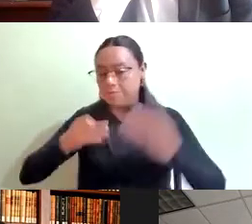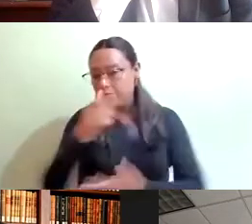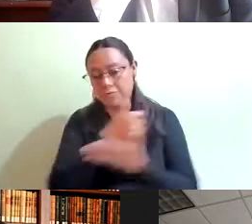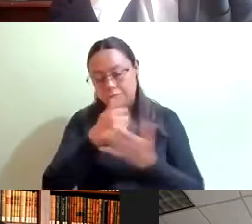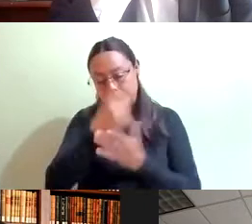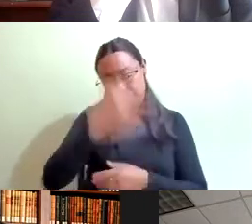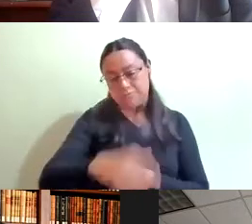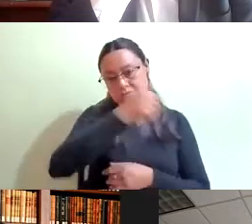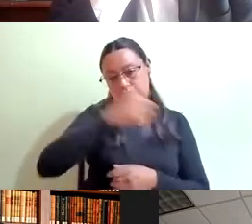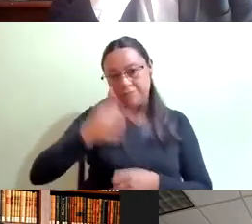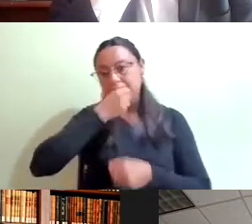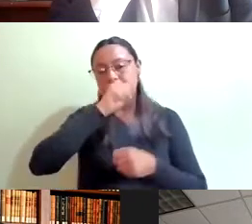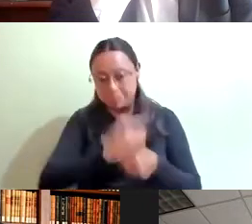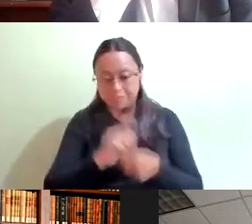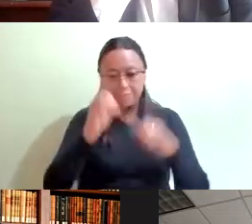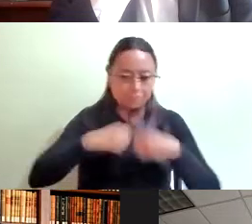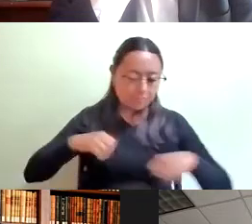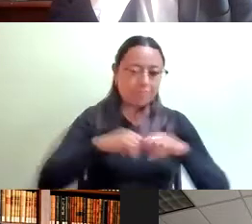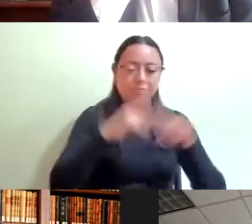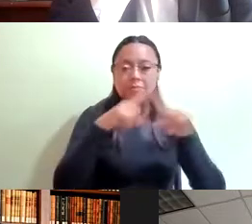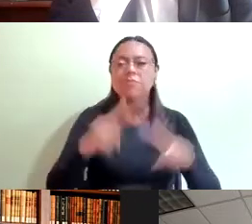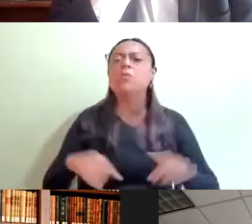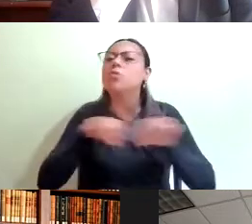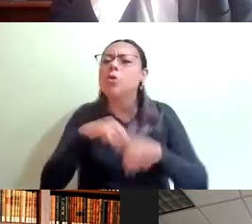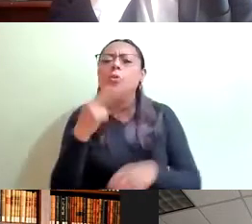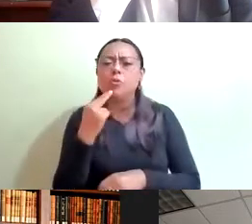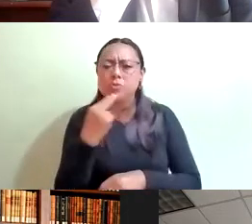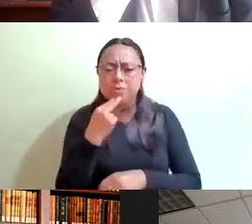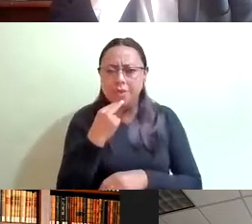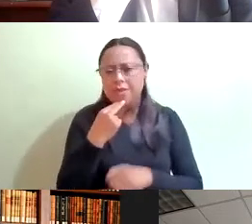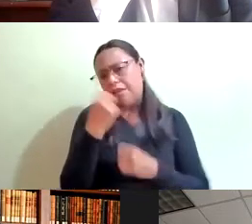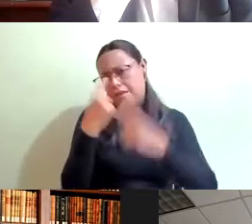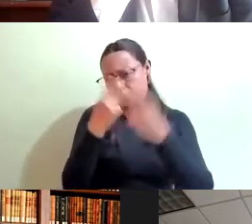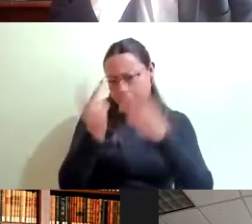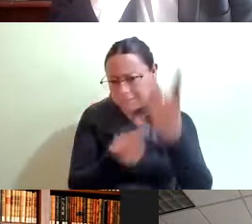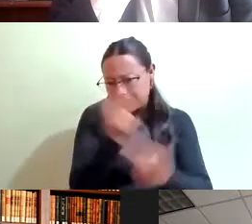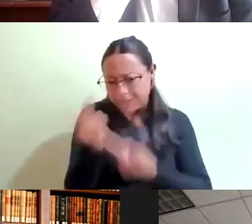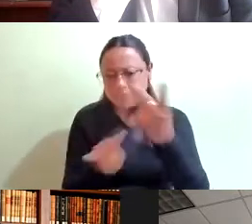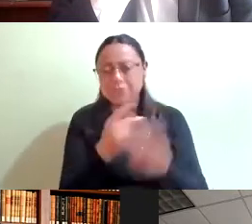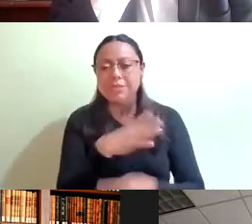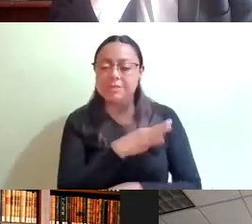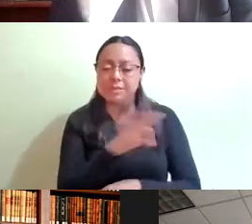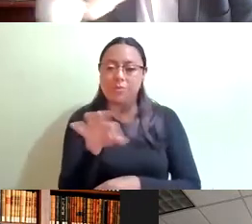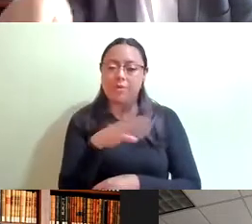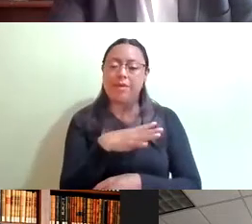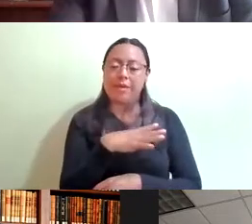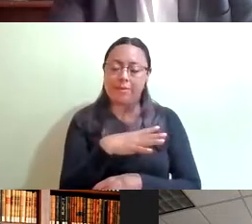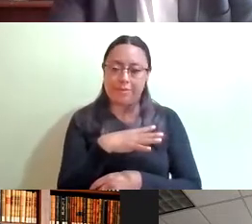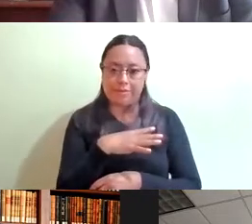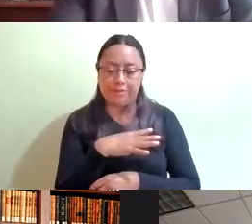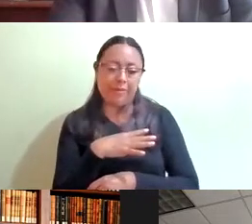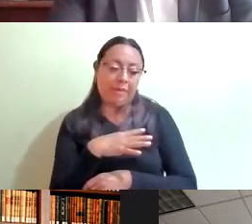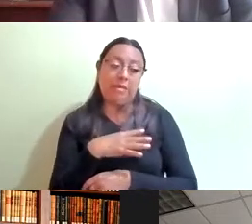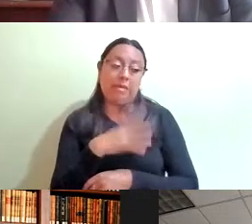secretarías, de los órganos, cómo se ha ejercido, algunos cuestionamientos que evidentemente serán necesarios que se